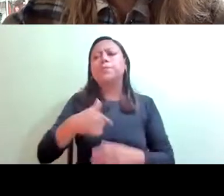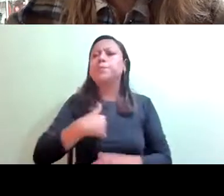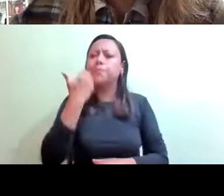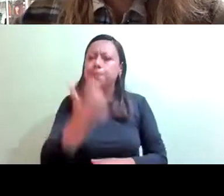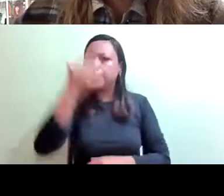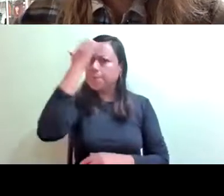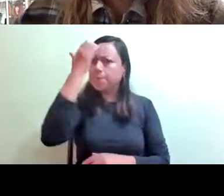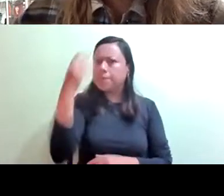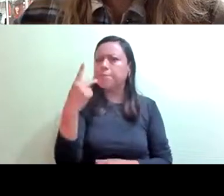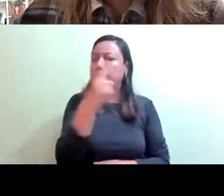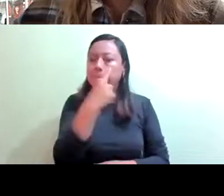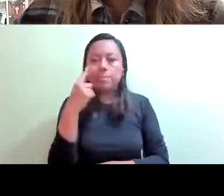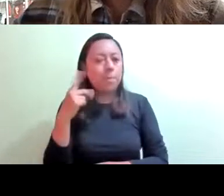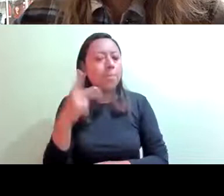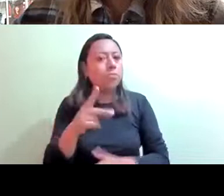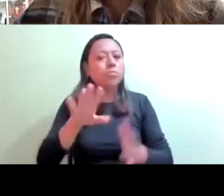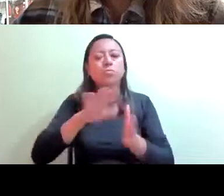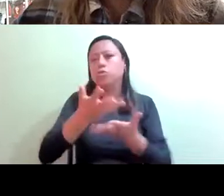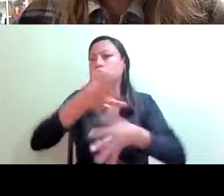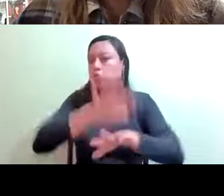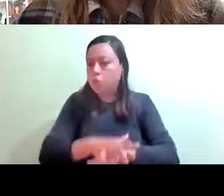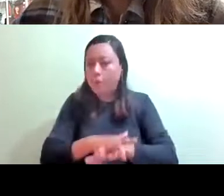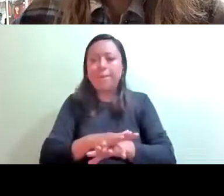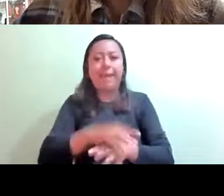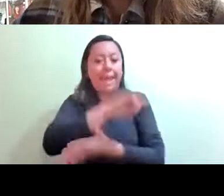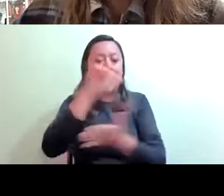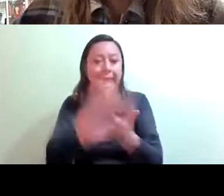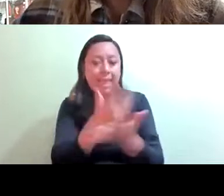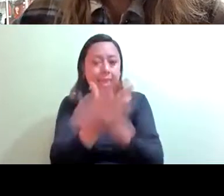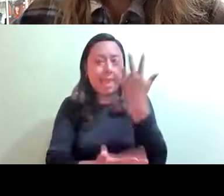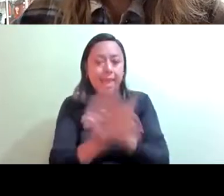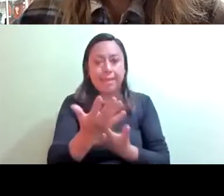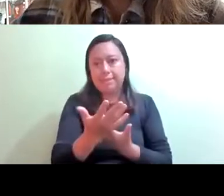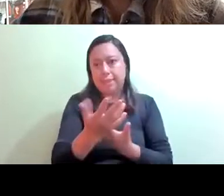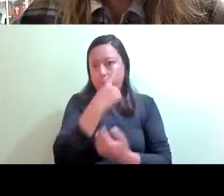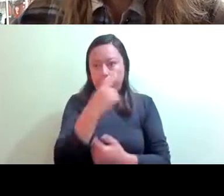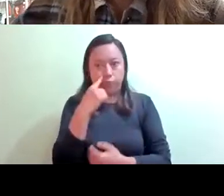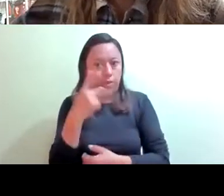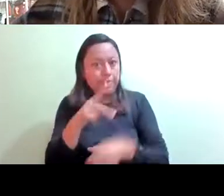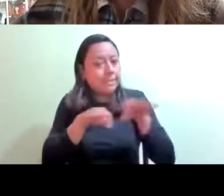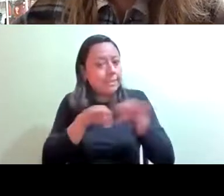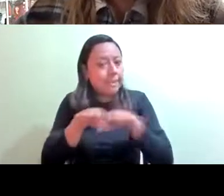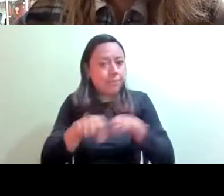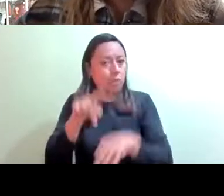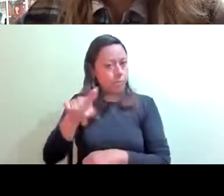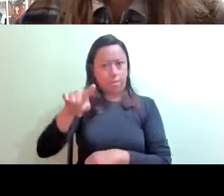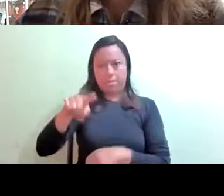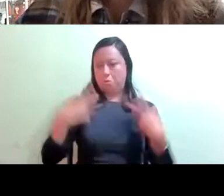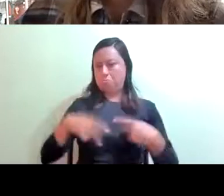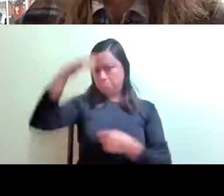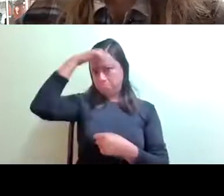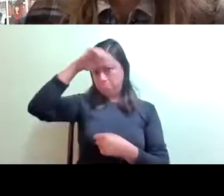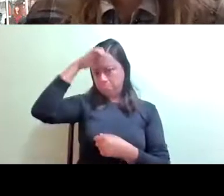sobre la legislación que nos espera desde el punto de vista laboral, doctor. Usted es un experto en esa